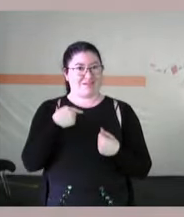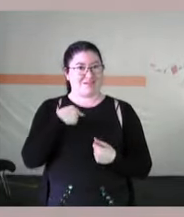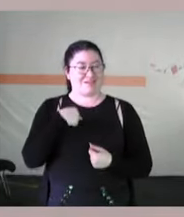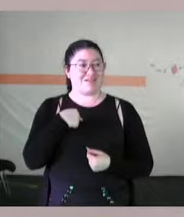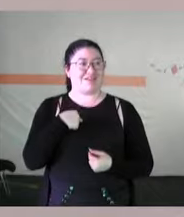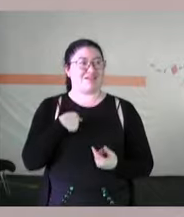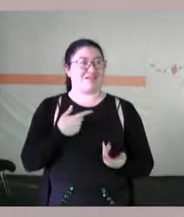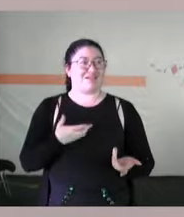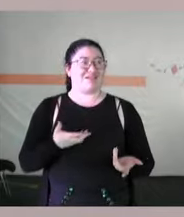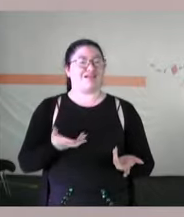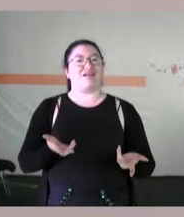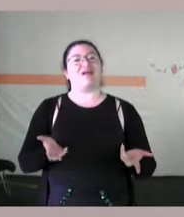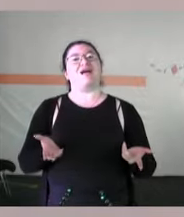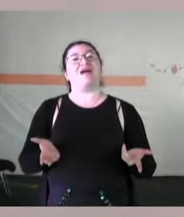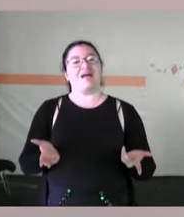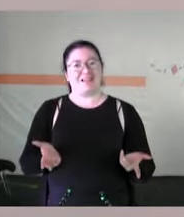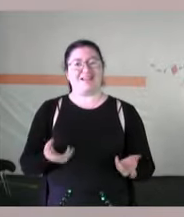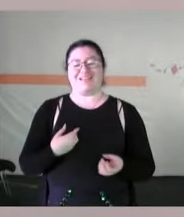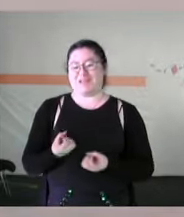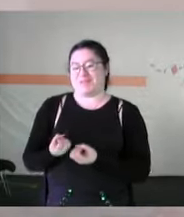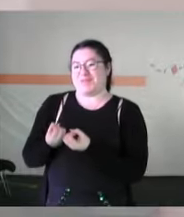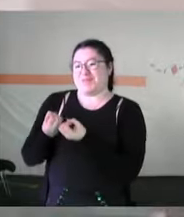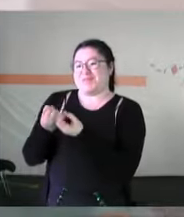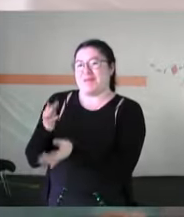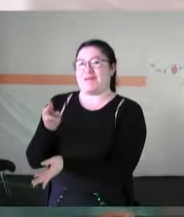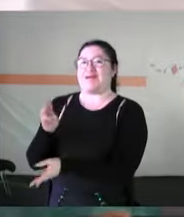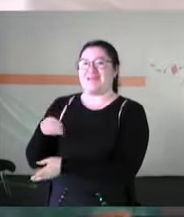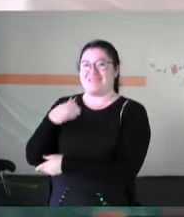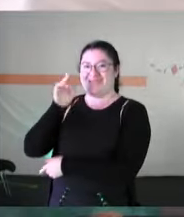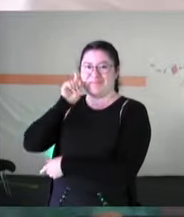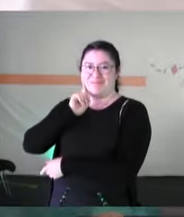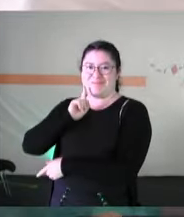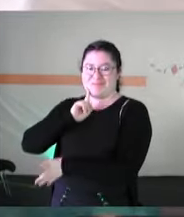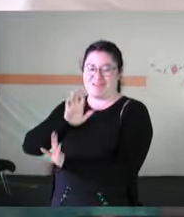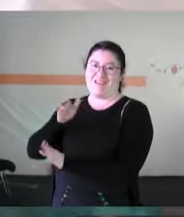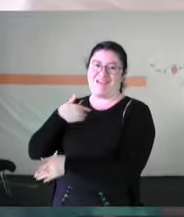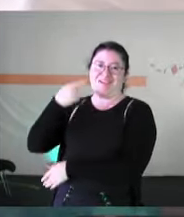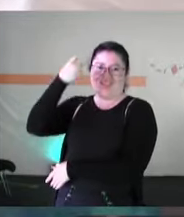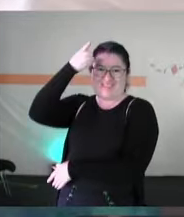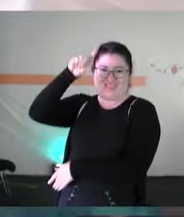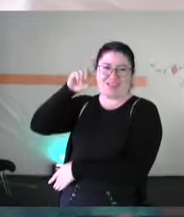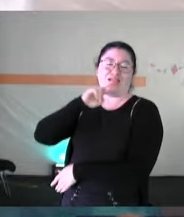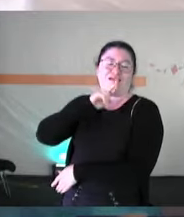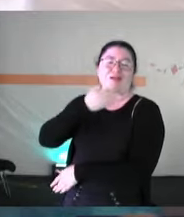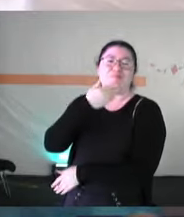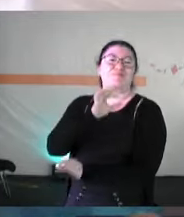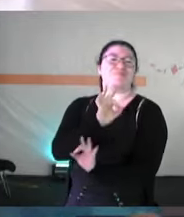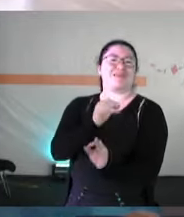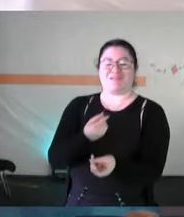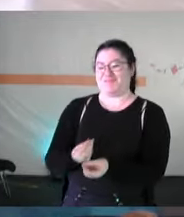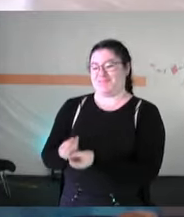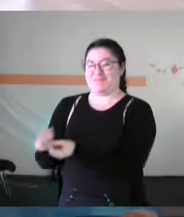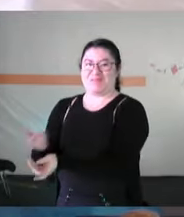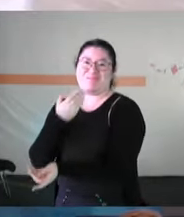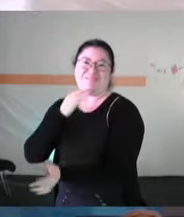no. Ah, no, a la dueña, claro, lógico. Esta tiene toda la razón. Es para usted,